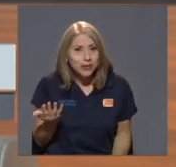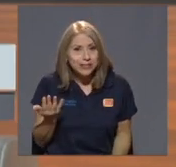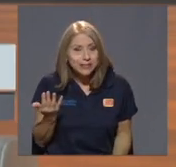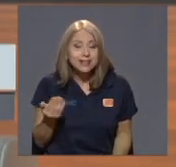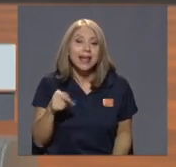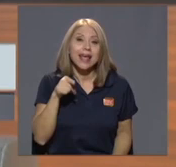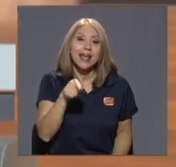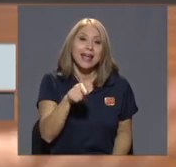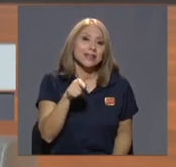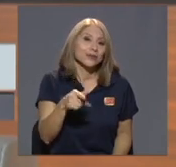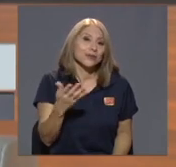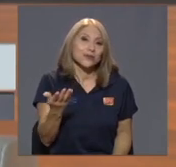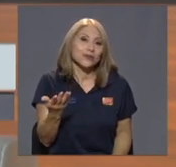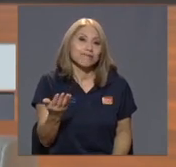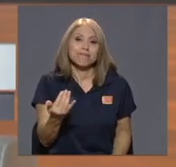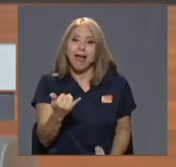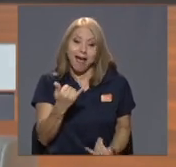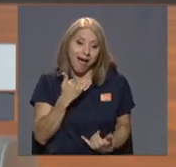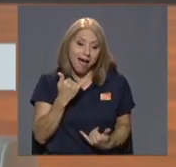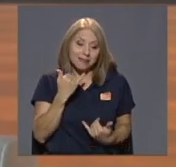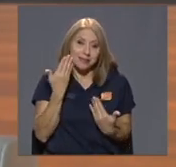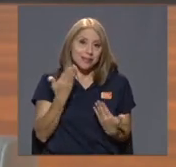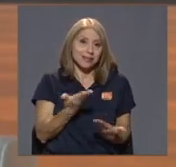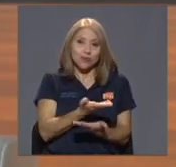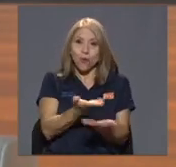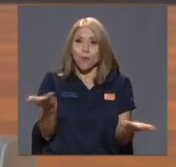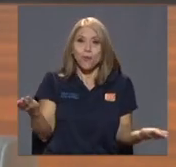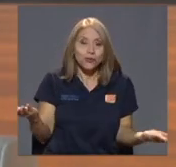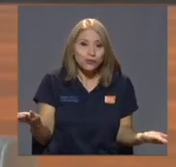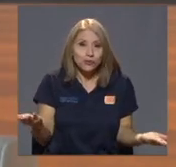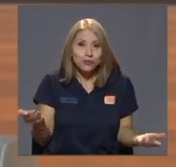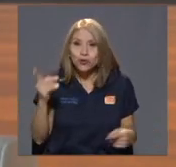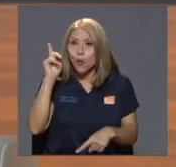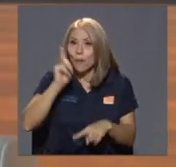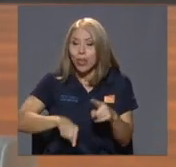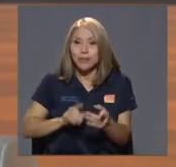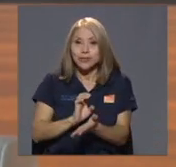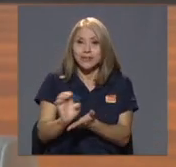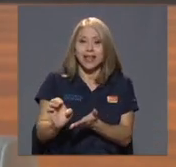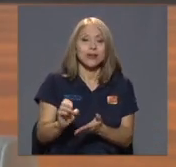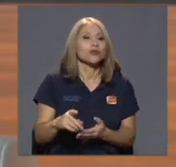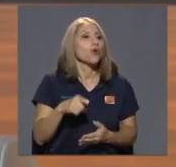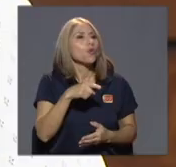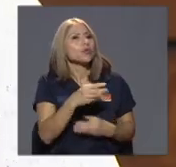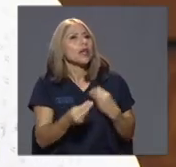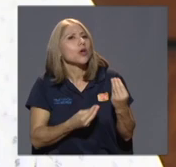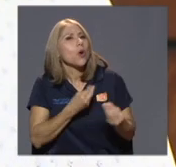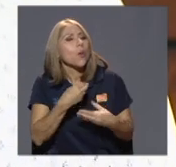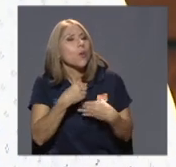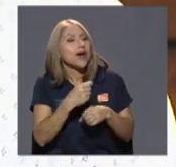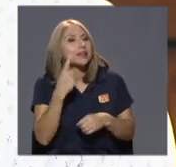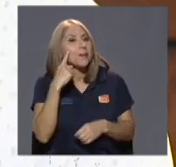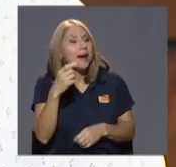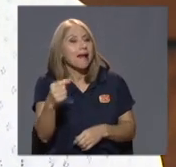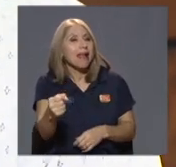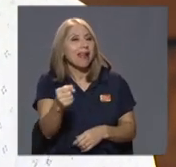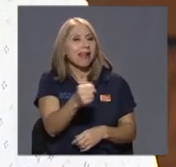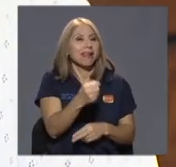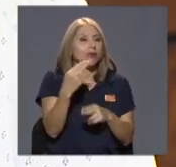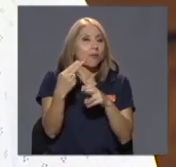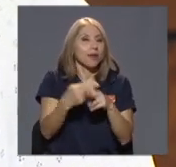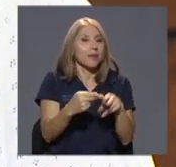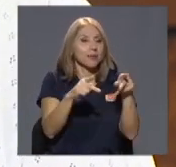Ese es nuestro, así somos y no podemos no serlo. ¿Cómo va a hacer usted para poner orden ahí? Qué complejo, Dios mío.